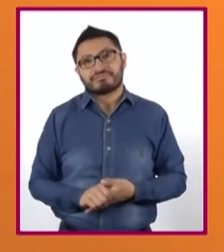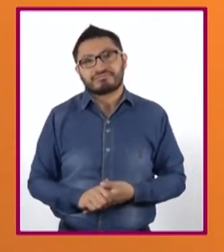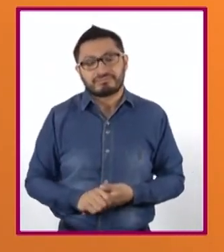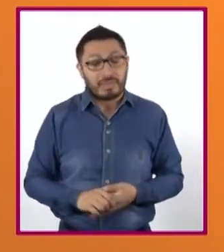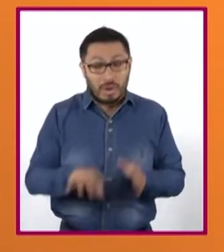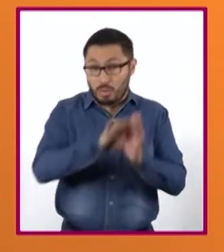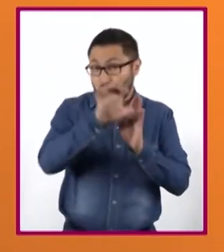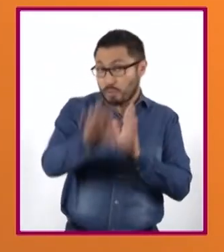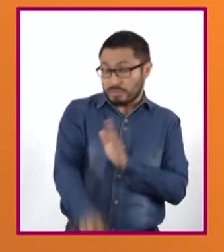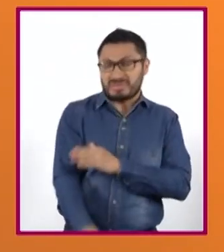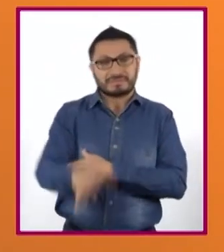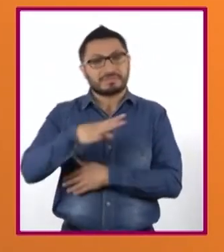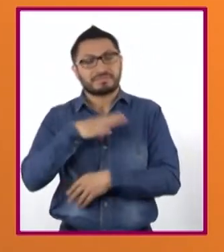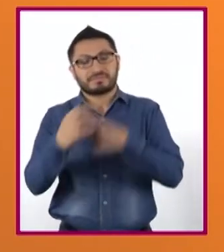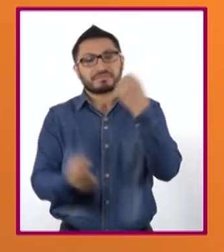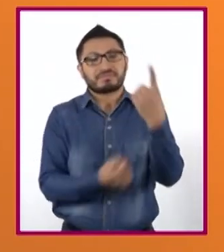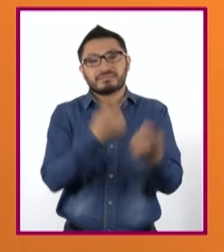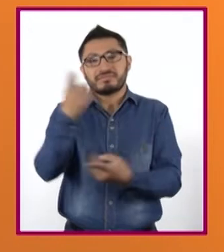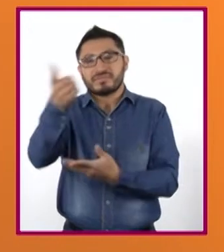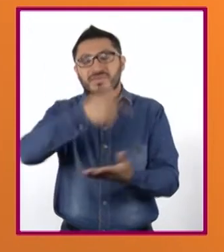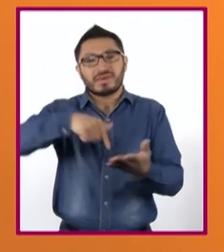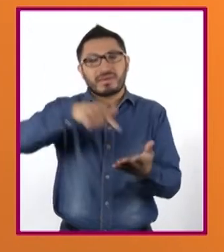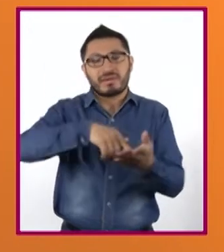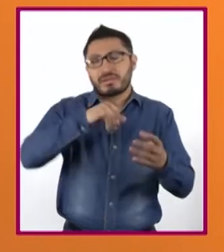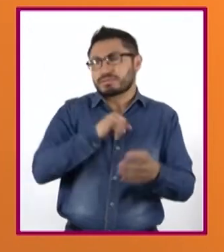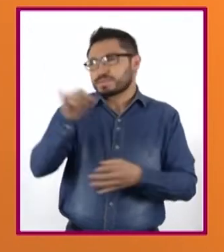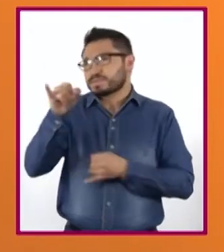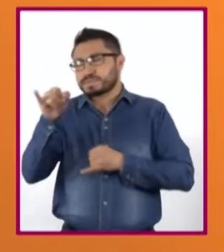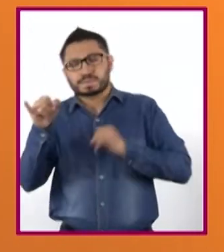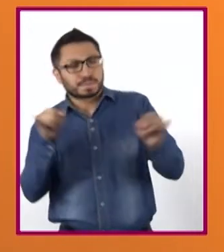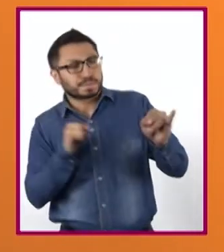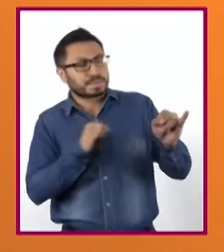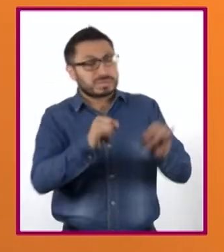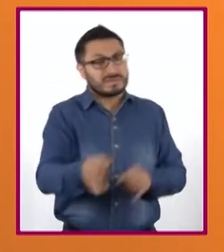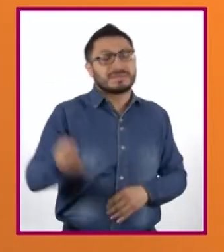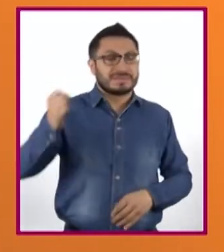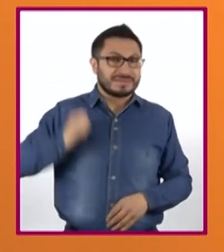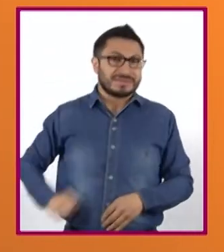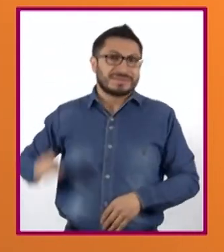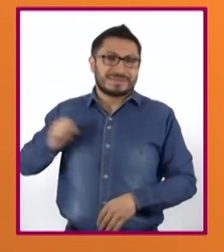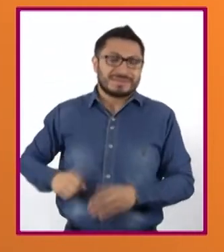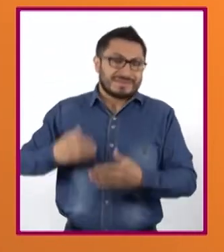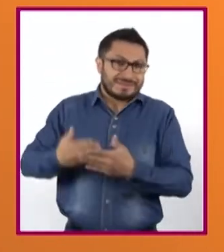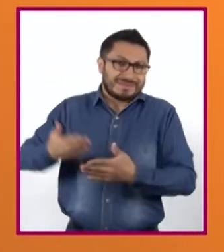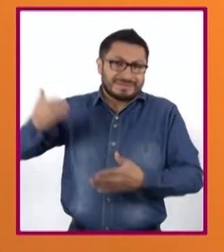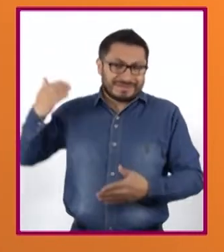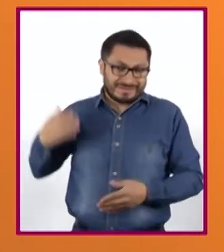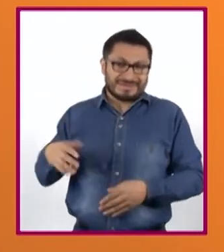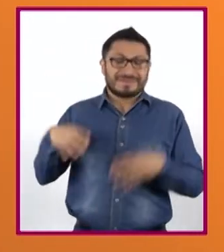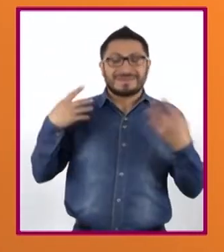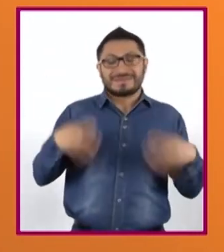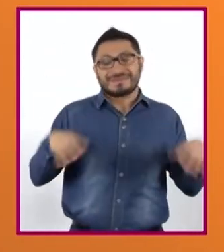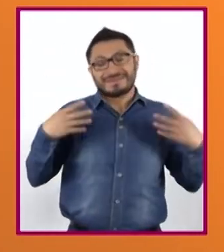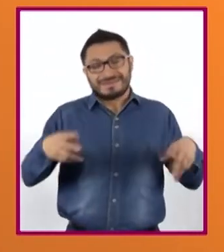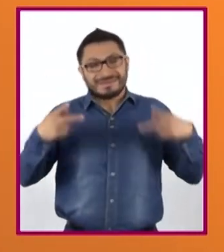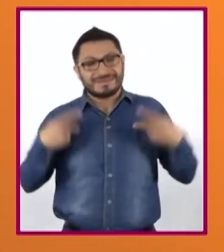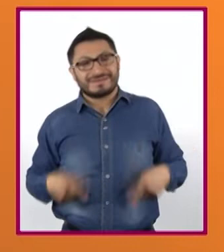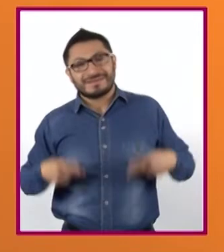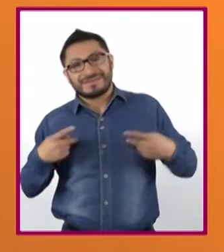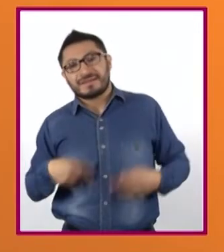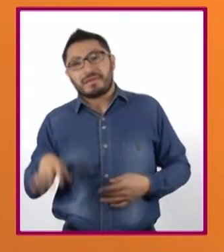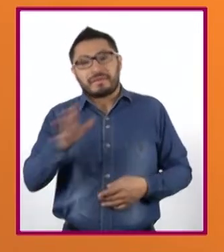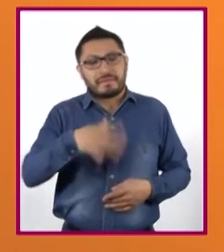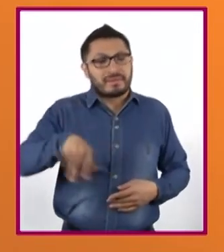por ejemplo, localidades alejadas en las que aún a finales del siglo pasado, sus pobladores tuvieron que buscar que los